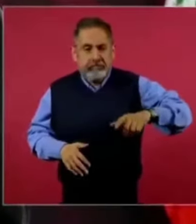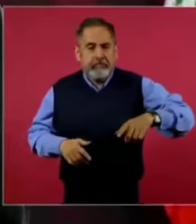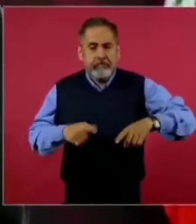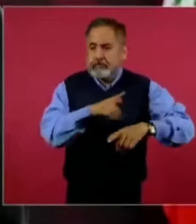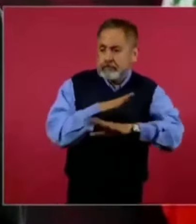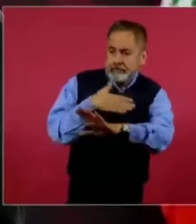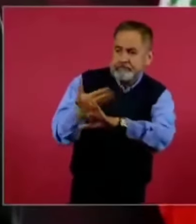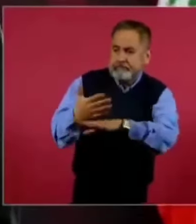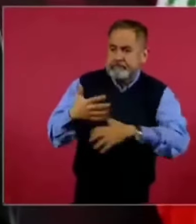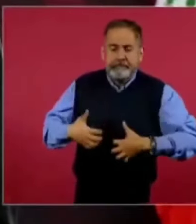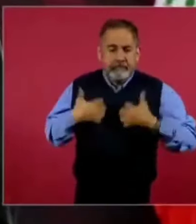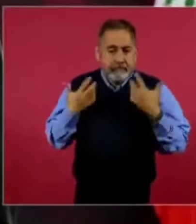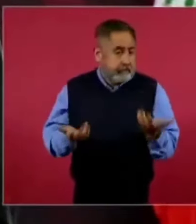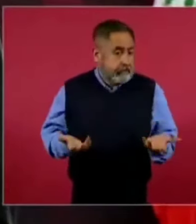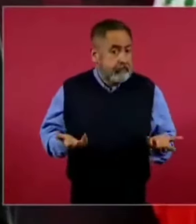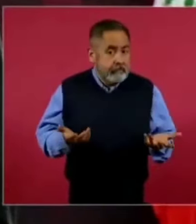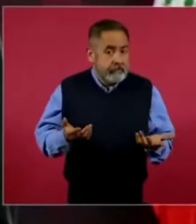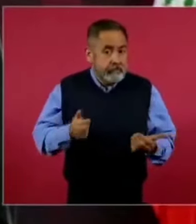no ha dejado